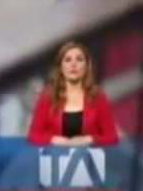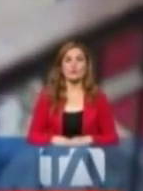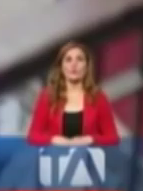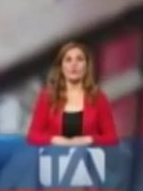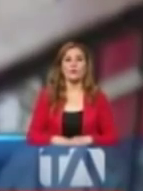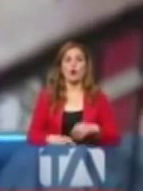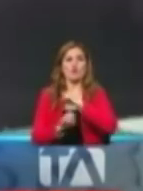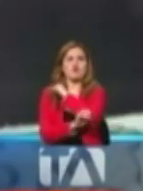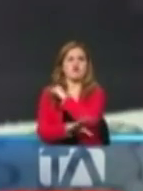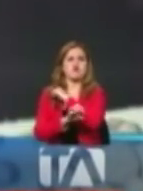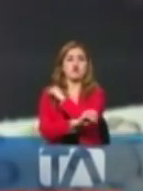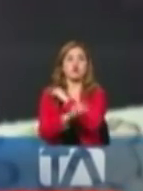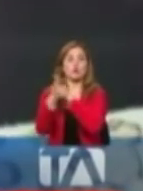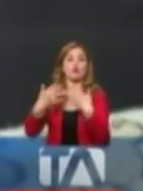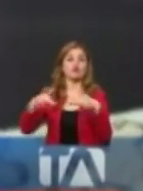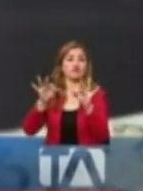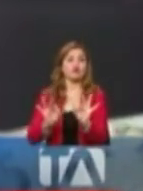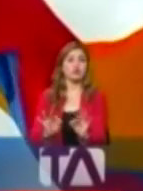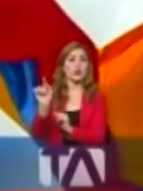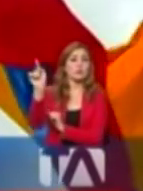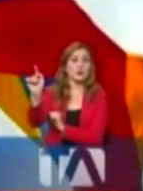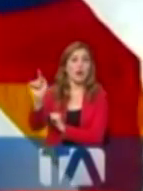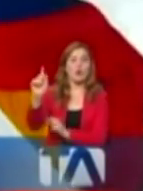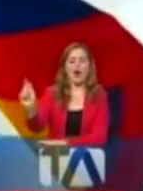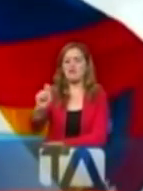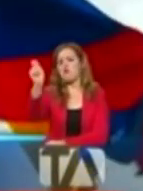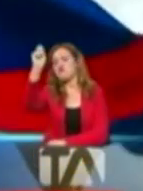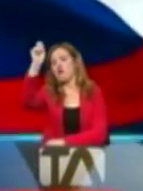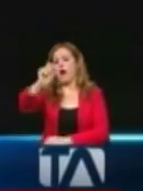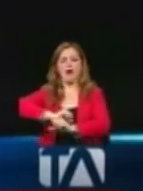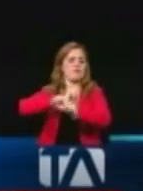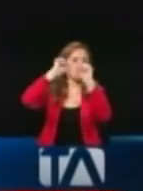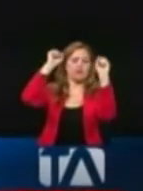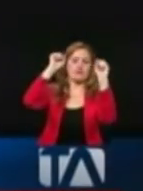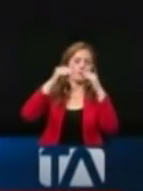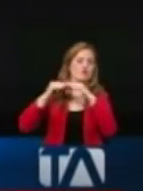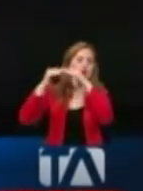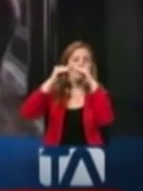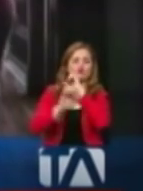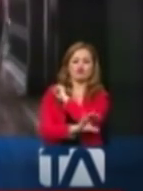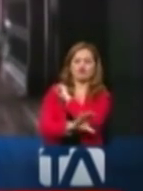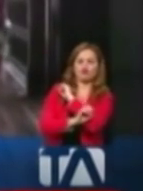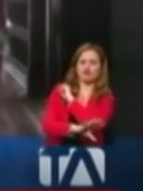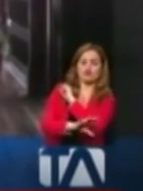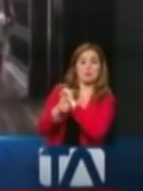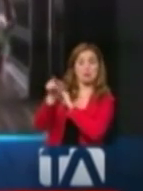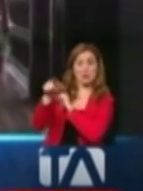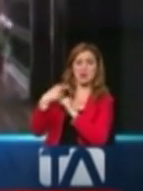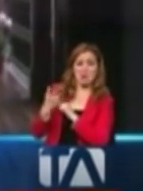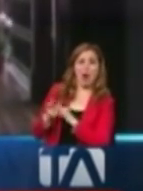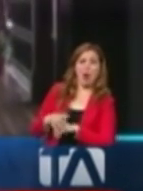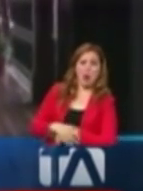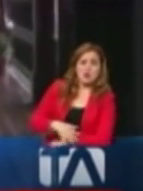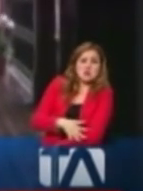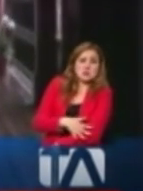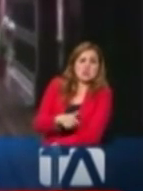Una costosa propaganda oficial posicionaba un supuesto triunfo de la democracia y una creativa campaña mostró a una niña emulando